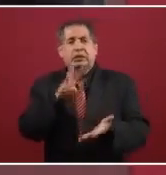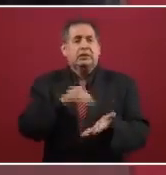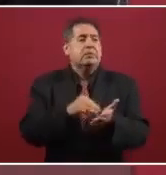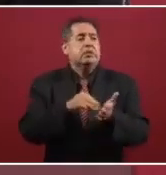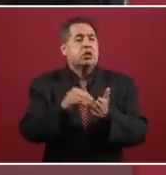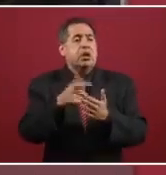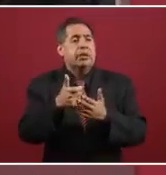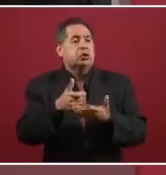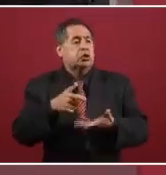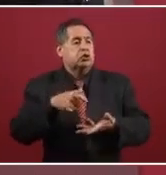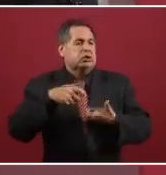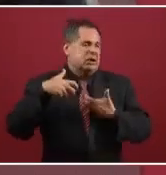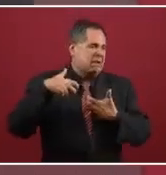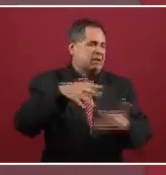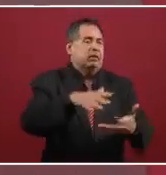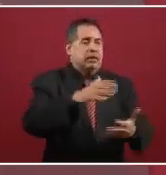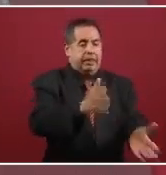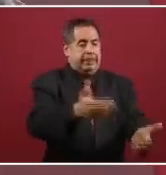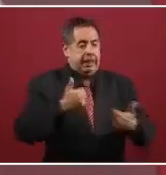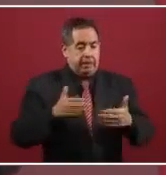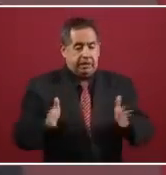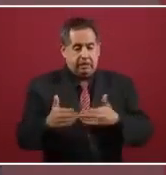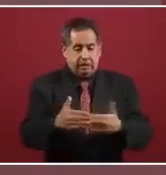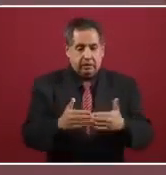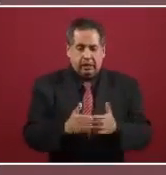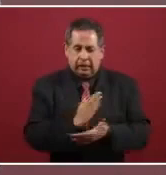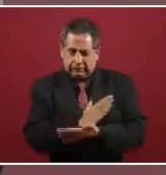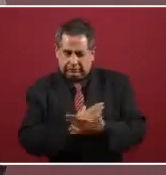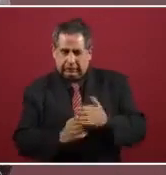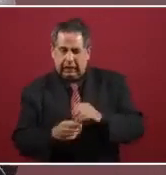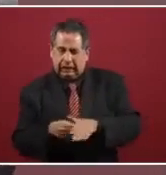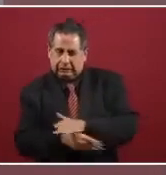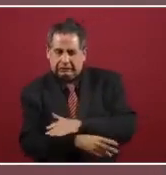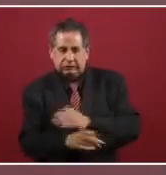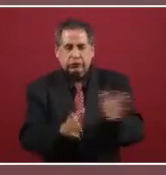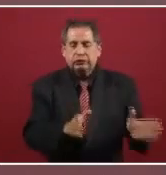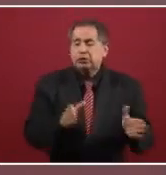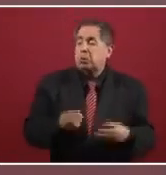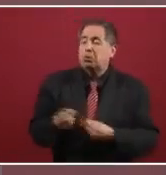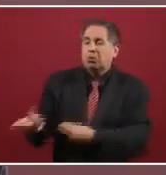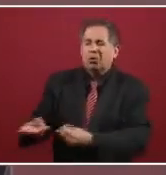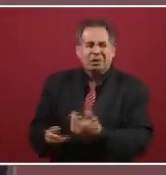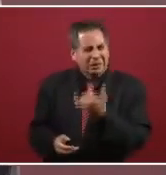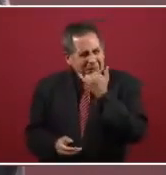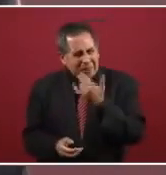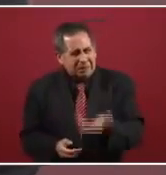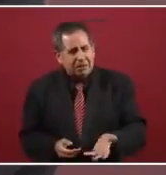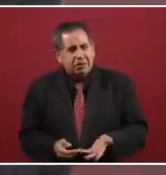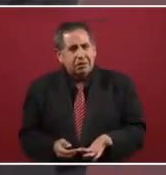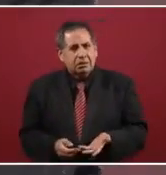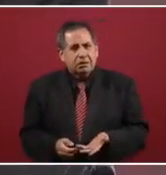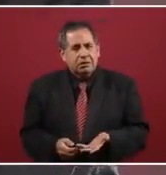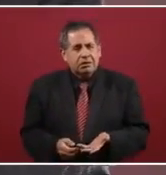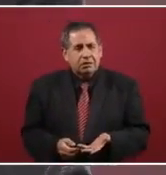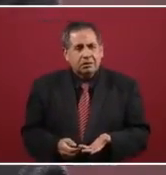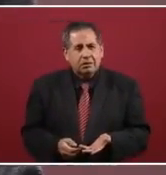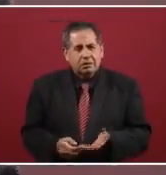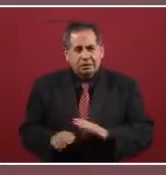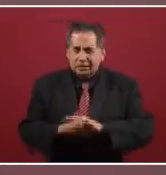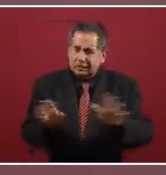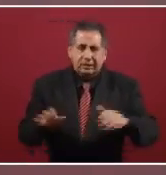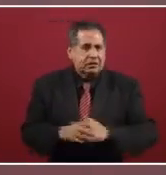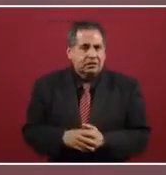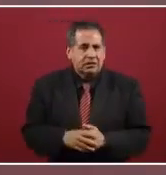2,000, 3,000 millones de pesos y había un moche de por medio. Entonces, ya